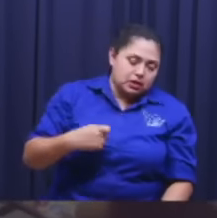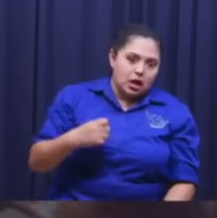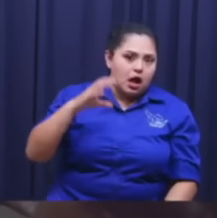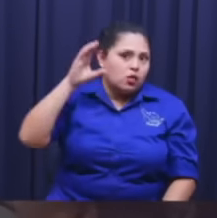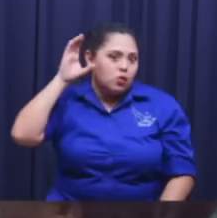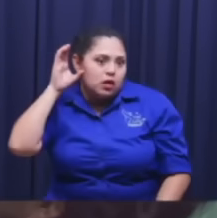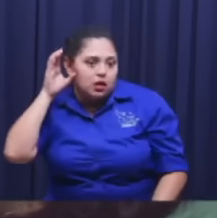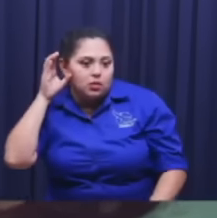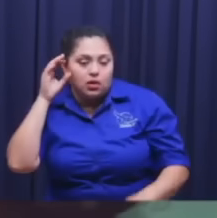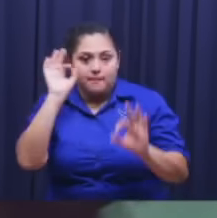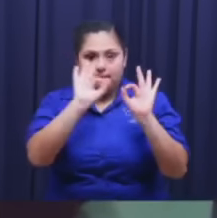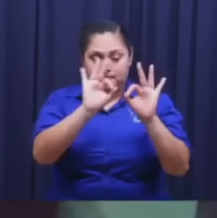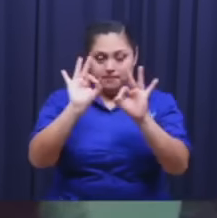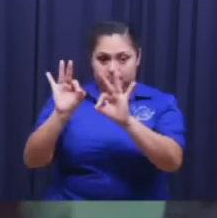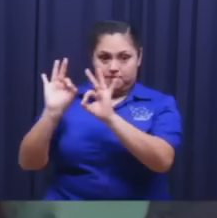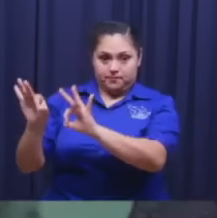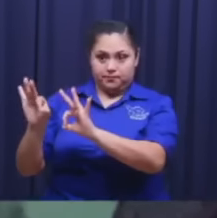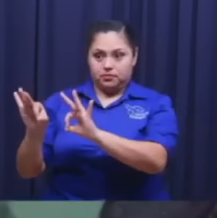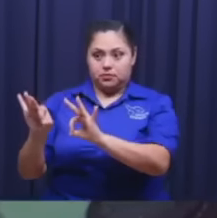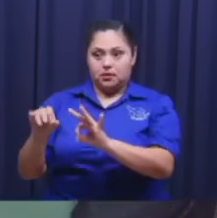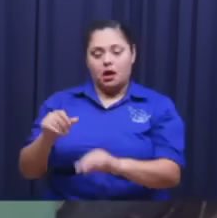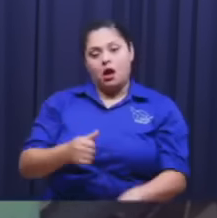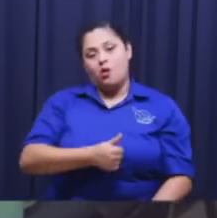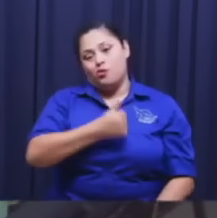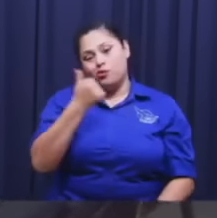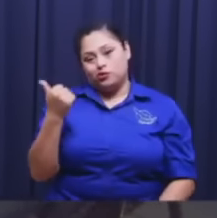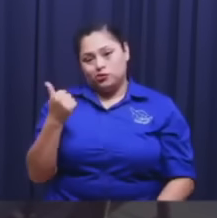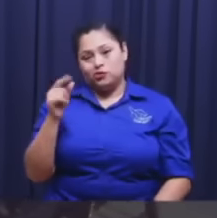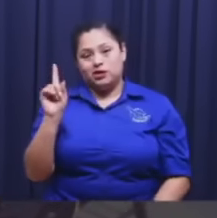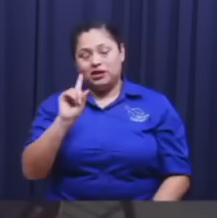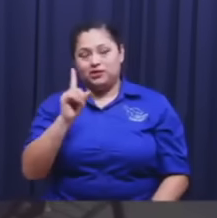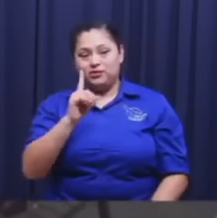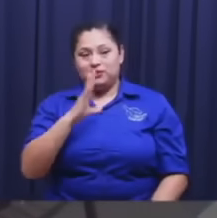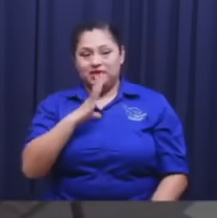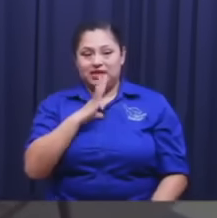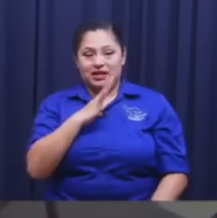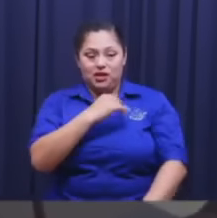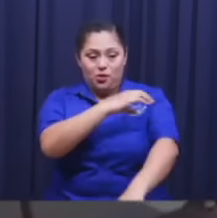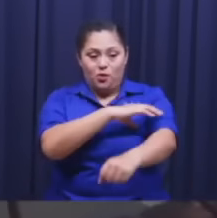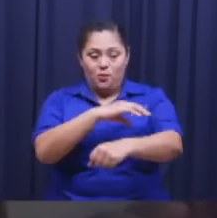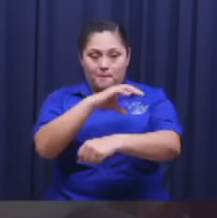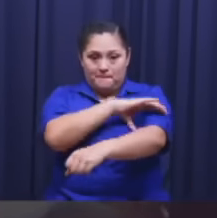un mensaje a uno que no tenía un brazo y le crece.